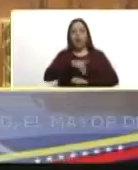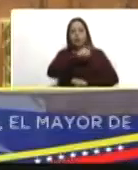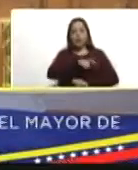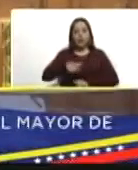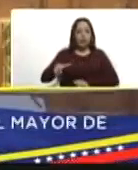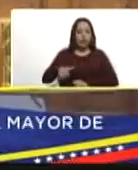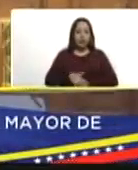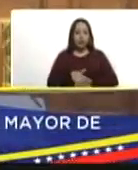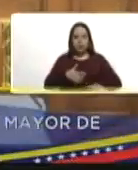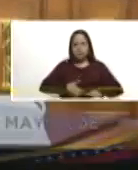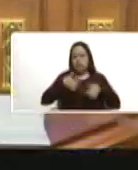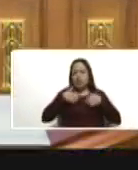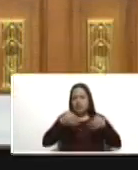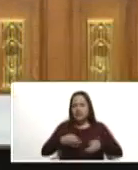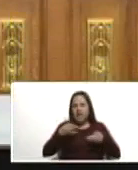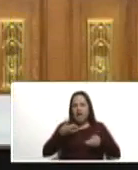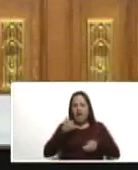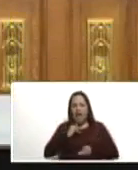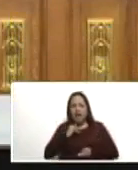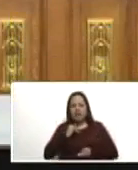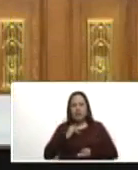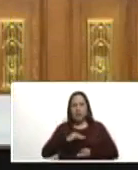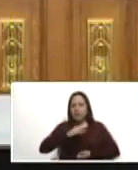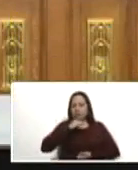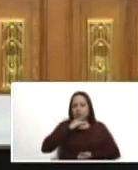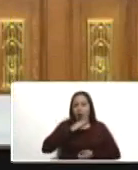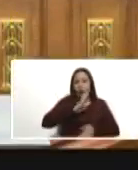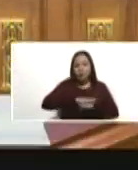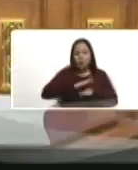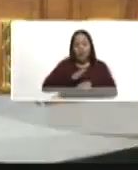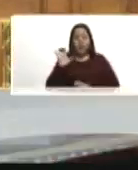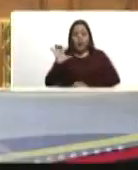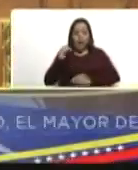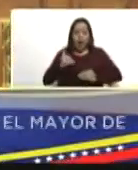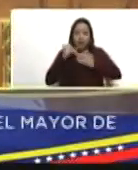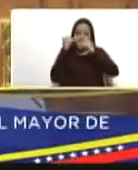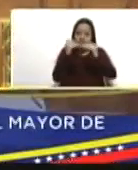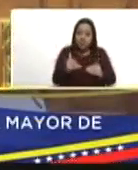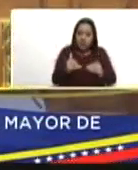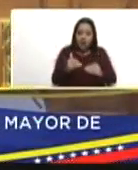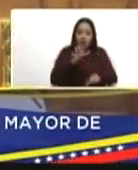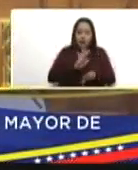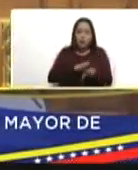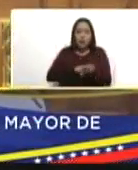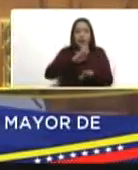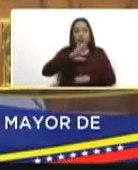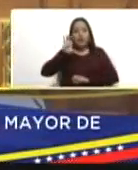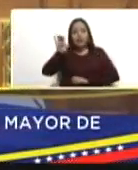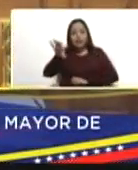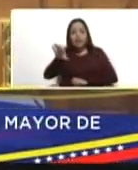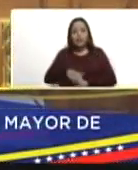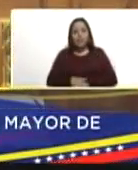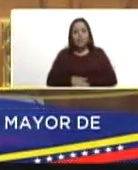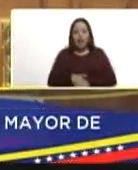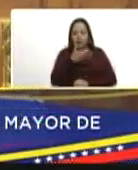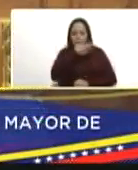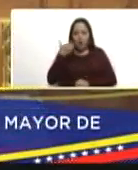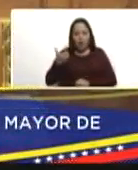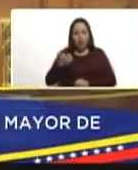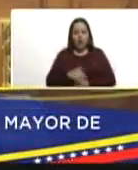de siempre les arde cuando el país avanza cuando el país se recupera les arde a la extrema